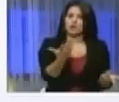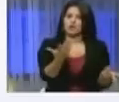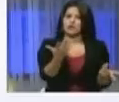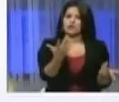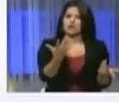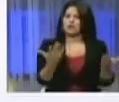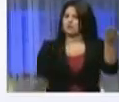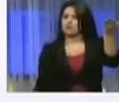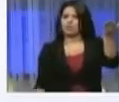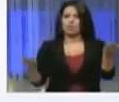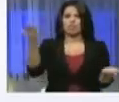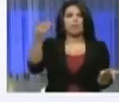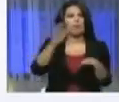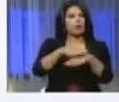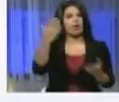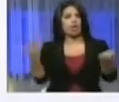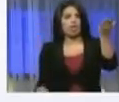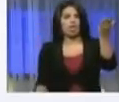Diferencial gigantesco.